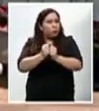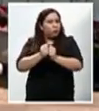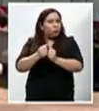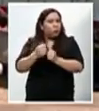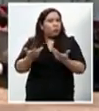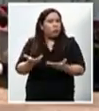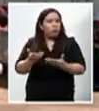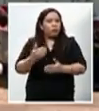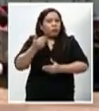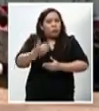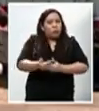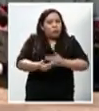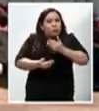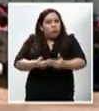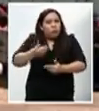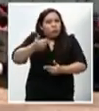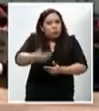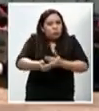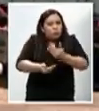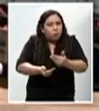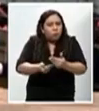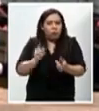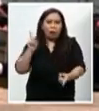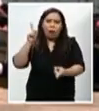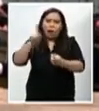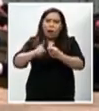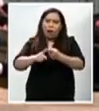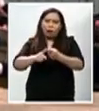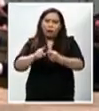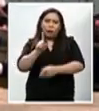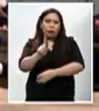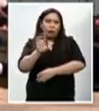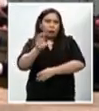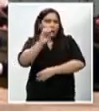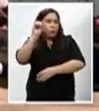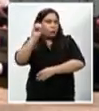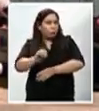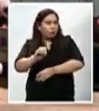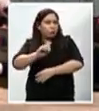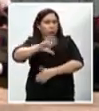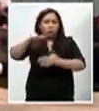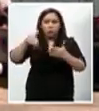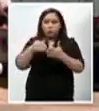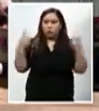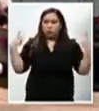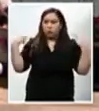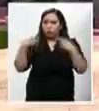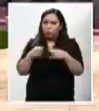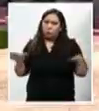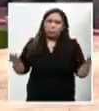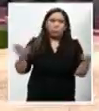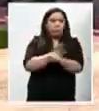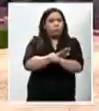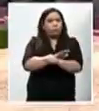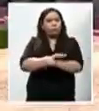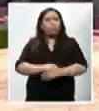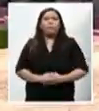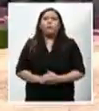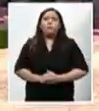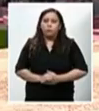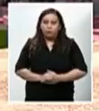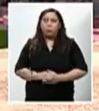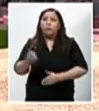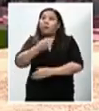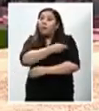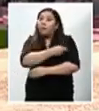vacunando por fases prioritarias hasta alcanzar la vacunación del 100% de los maestros a nivel nacional. En fin,